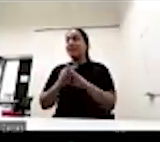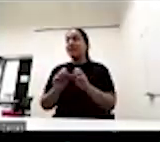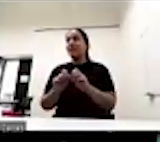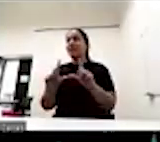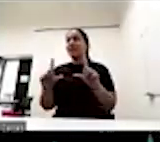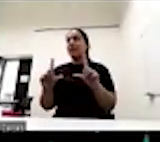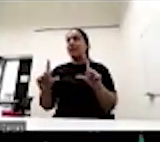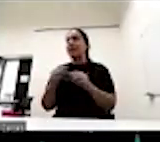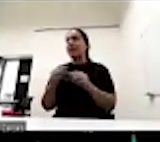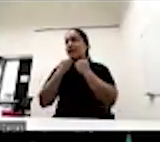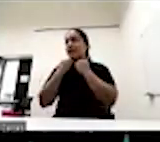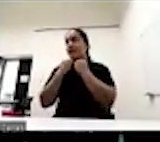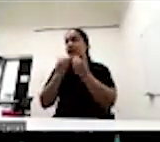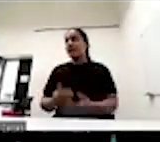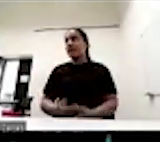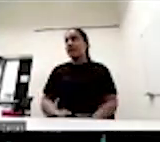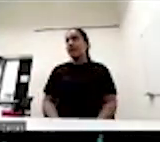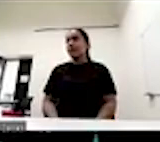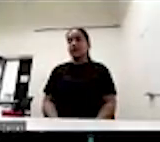Dice Luis Ángela, podemos continuar.